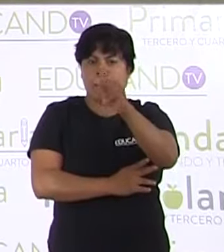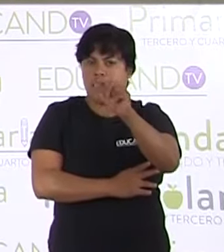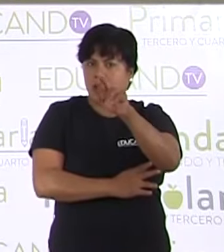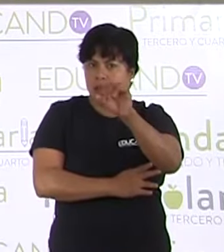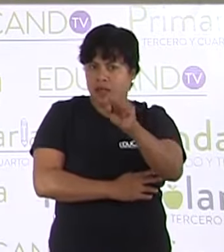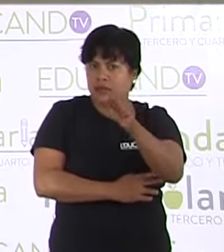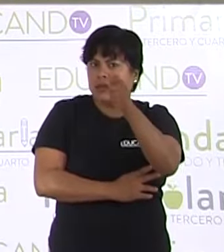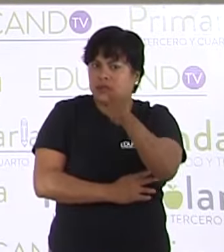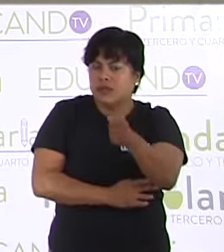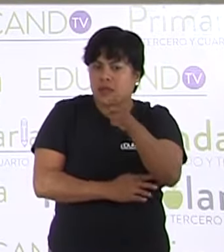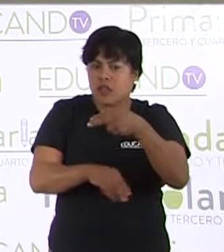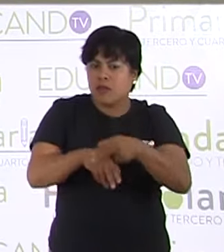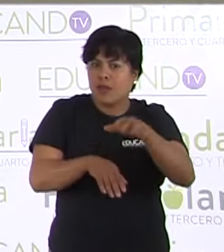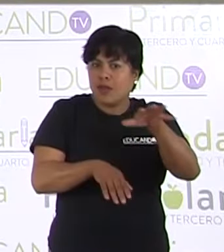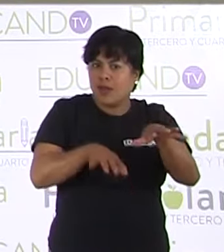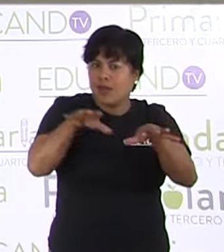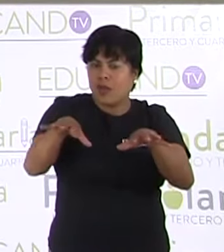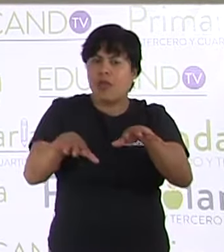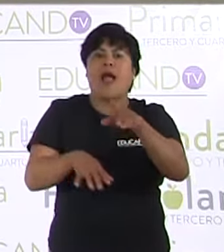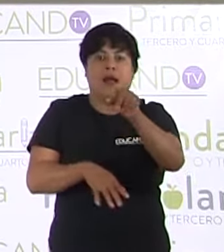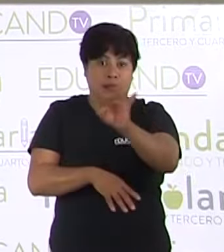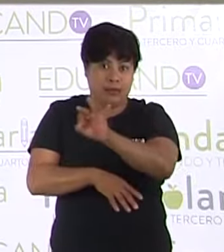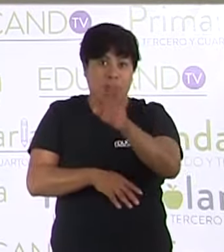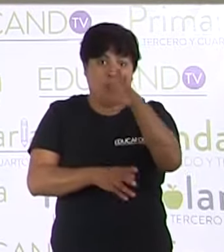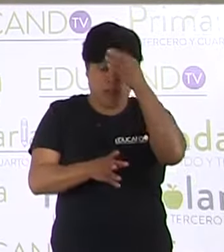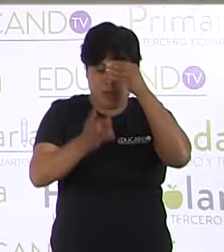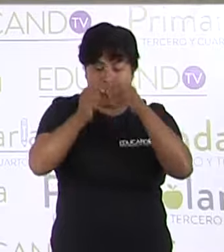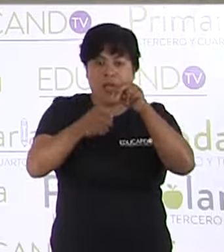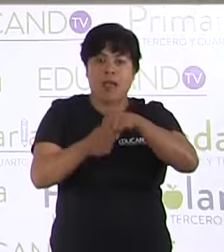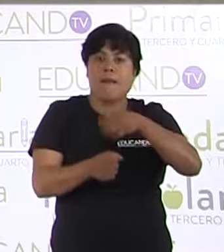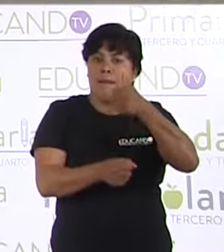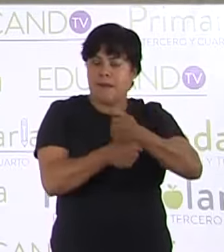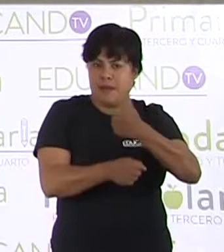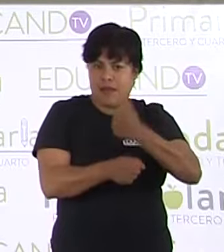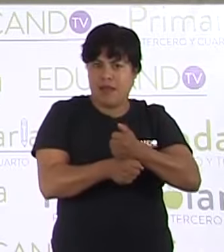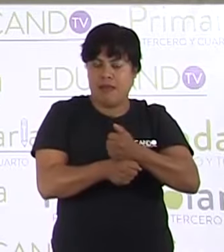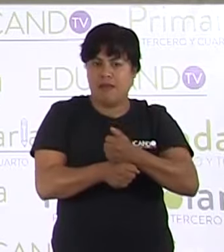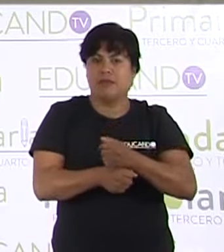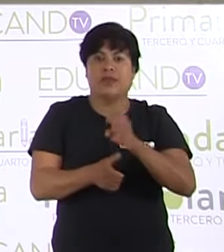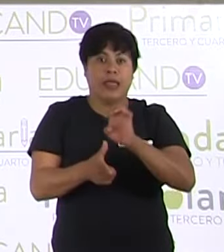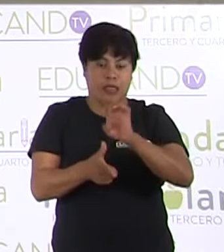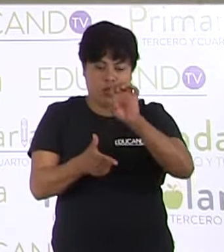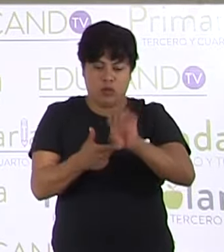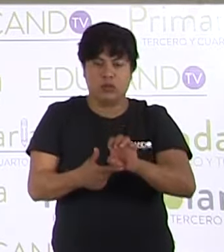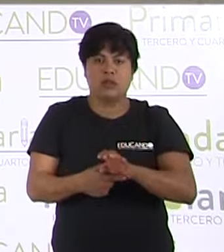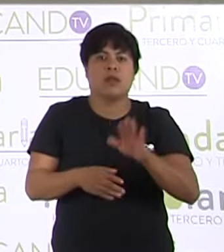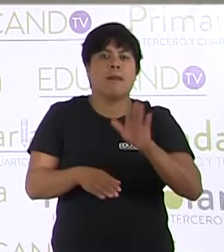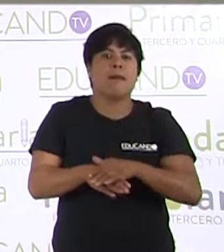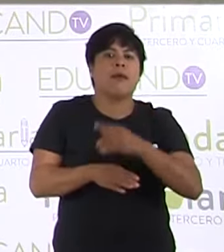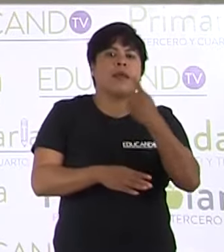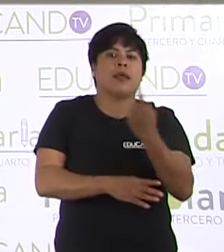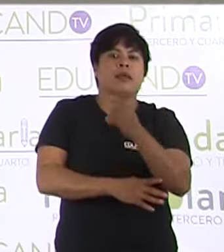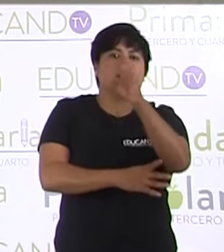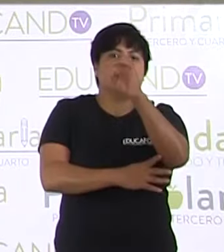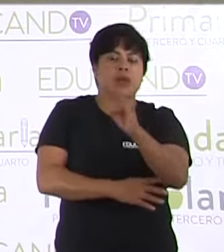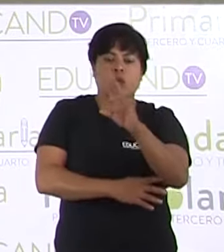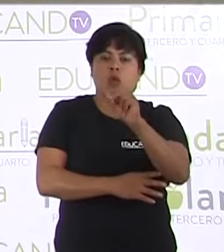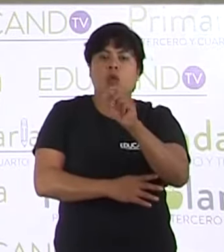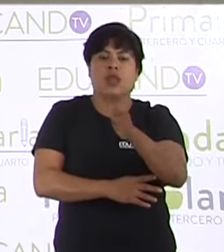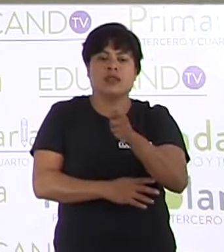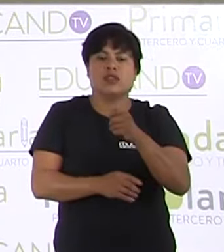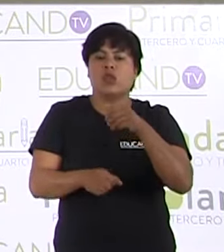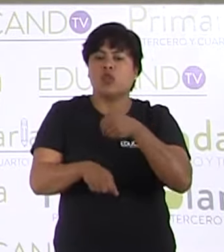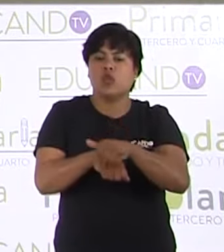impar Por supuesto porque en la primaria debieron haberlo visto Entonces por qué el cero no es un número común